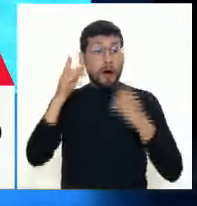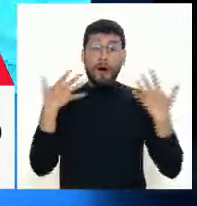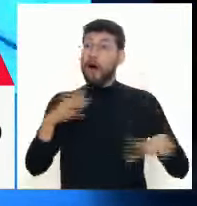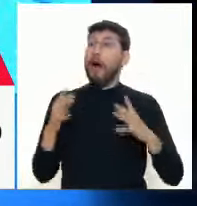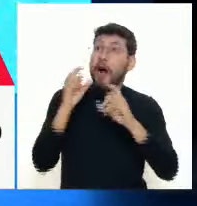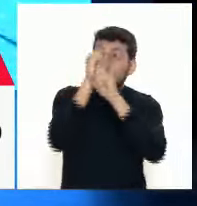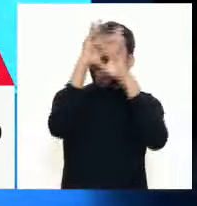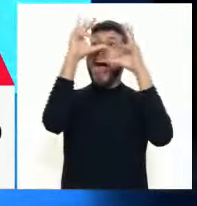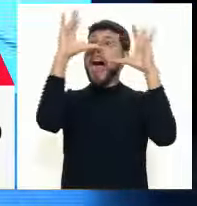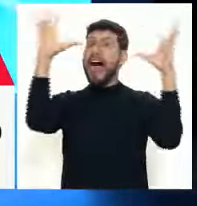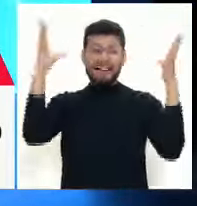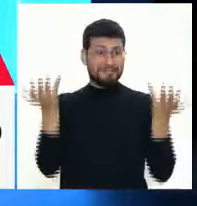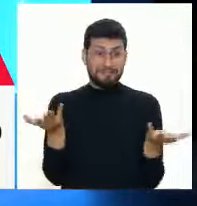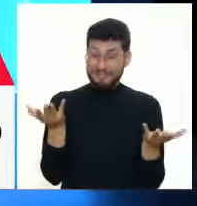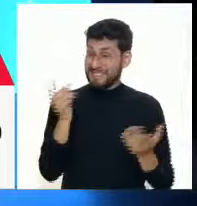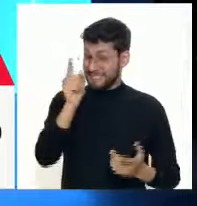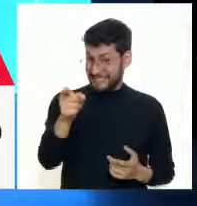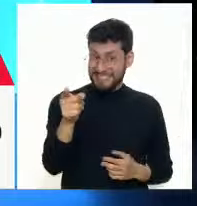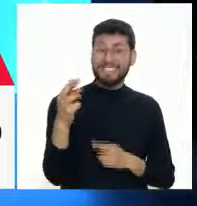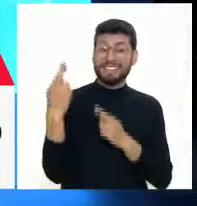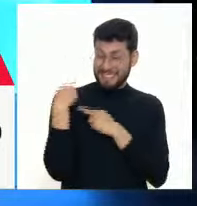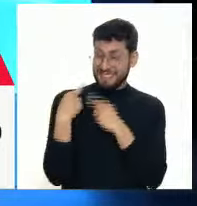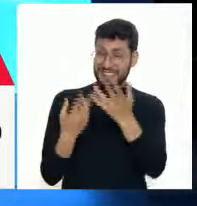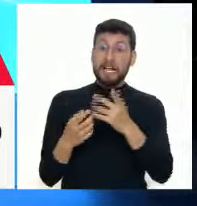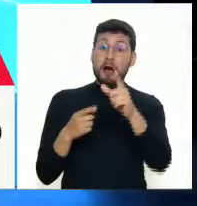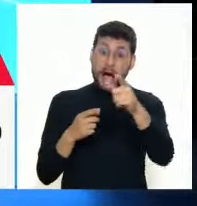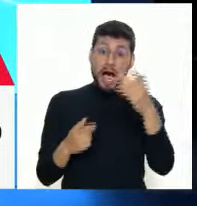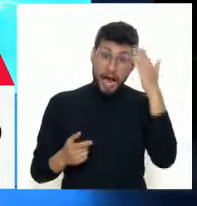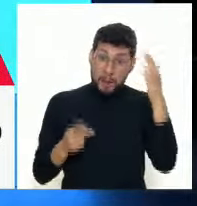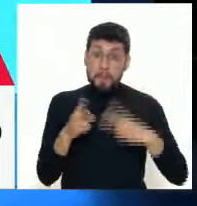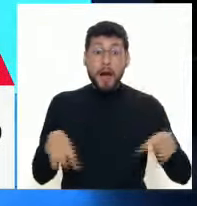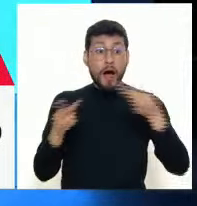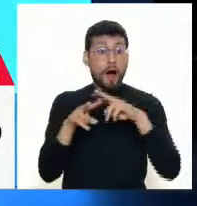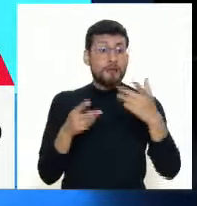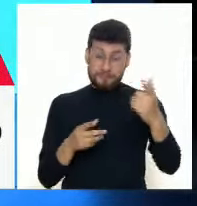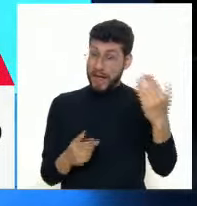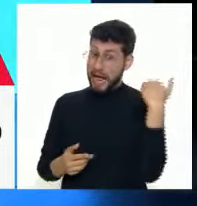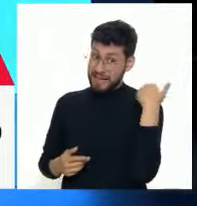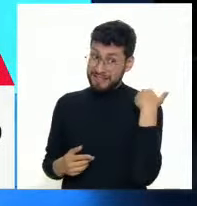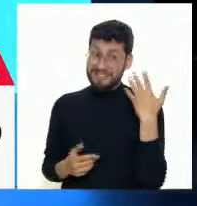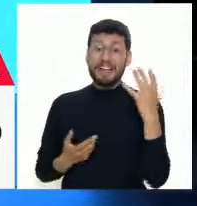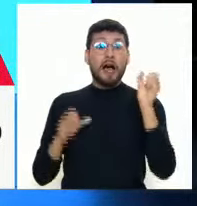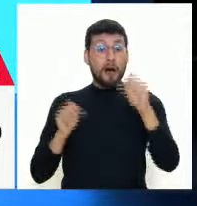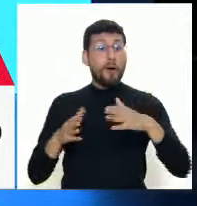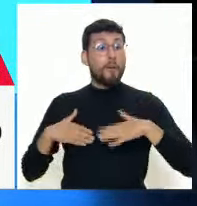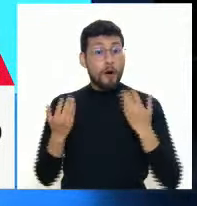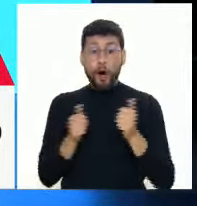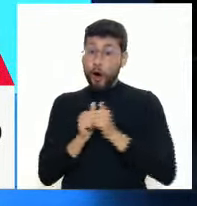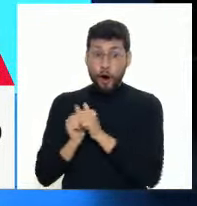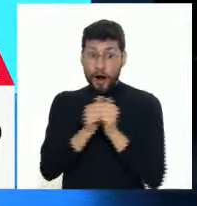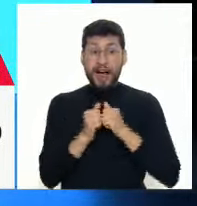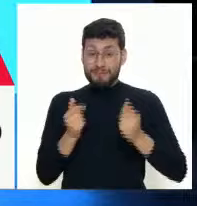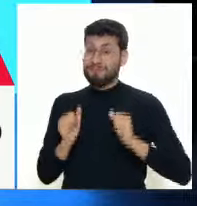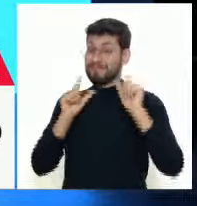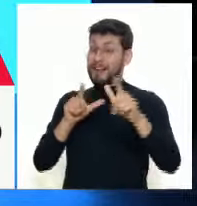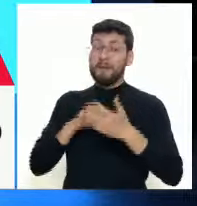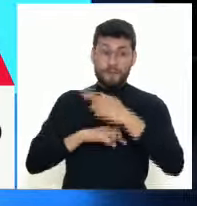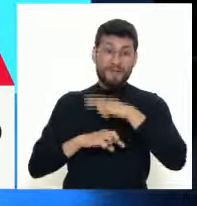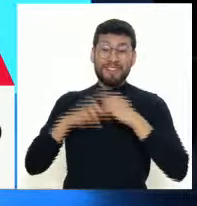gran misión. Se los encargo. Y apenas sepan estos valores, me avisan. Y así juntos podremos estrenar el